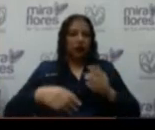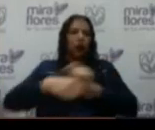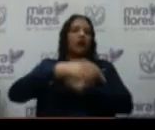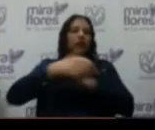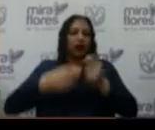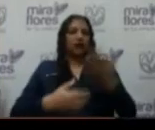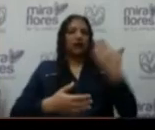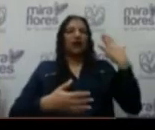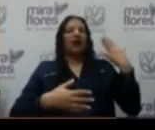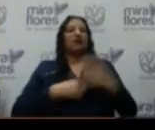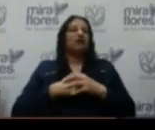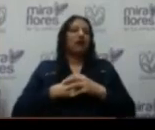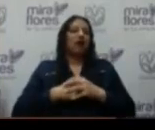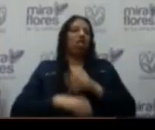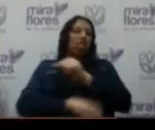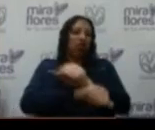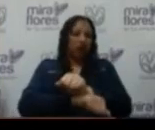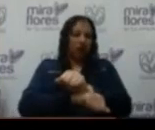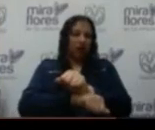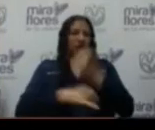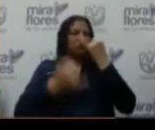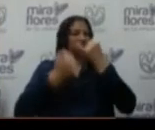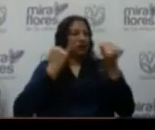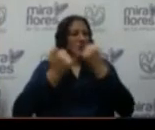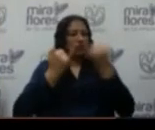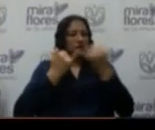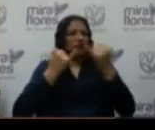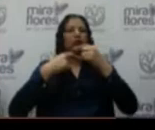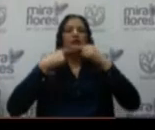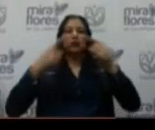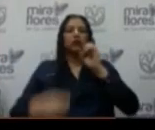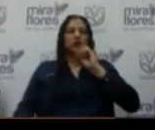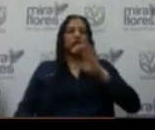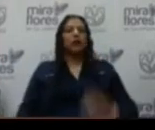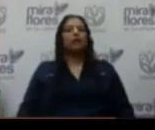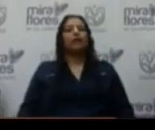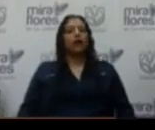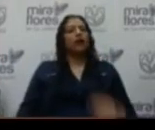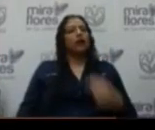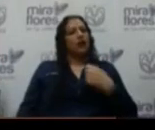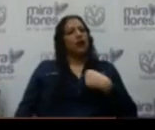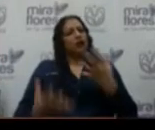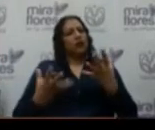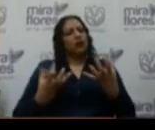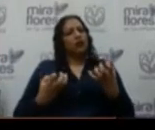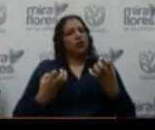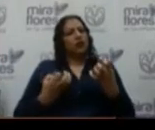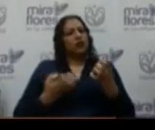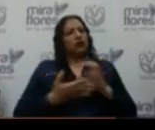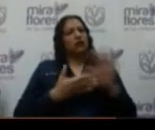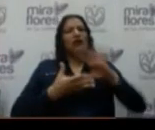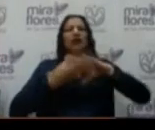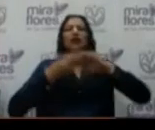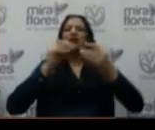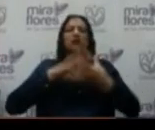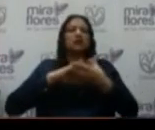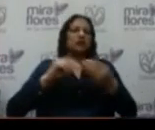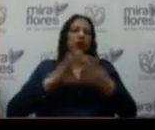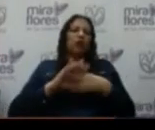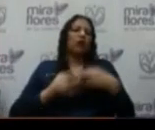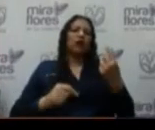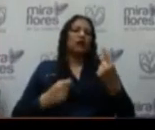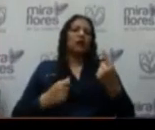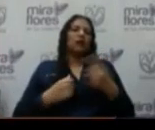cautiva, en su último discurso dijo: "Quise eludir el historicismo puramente